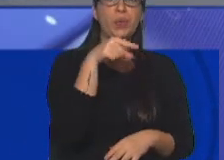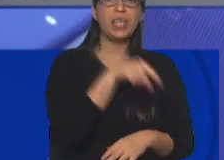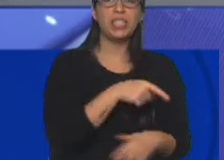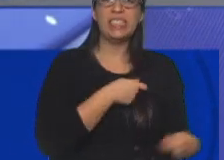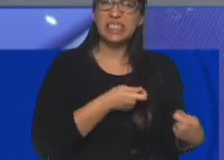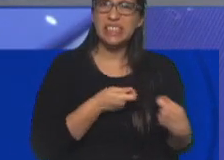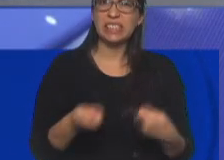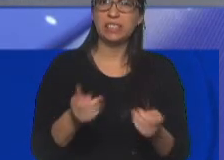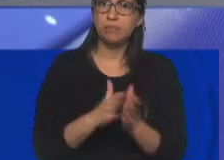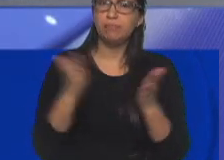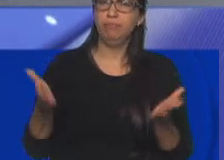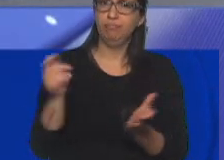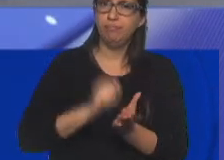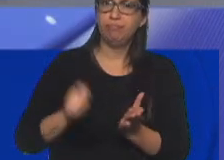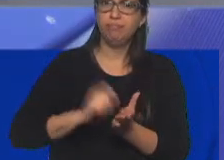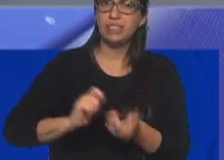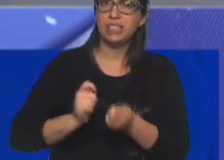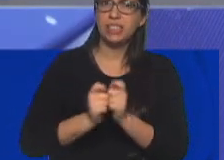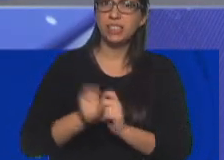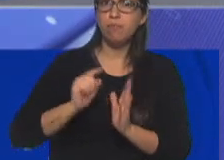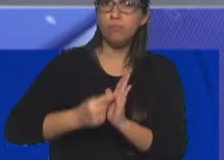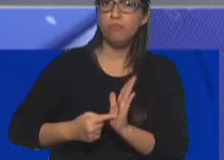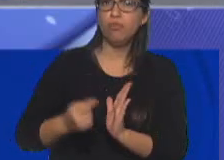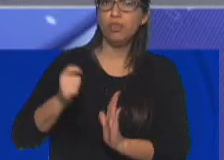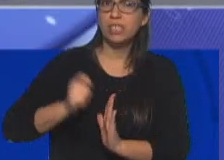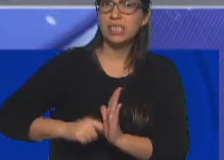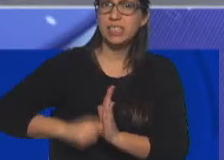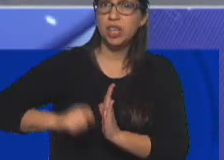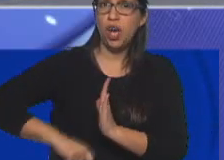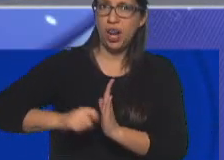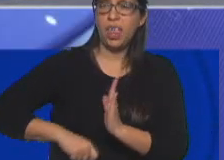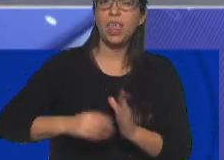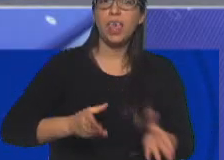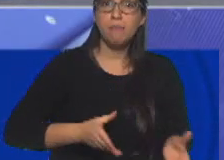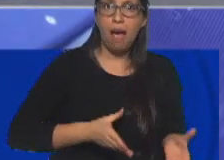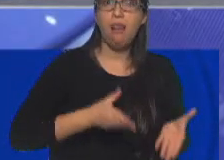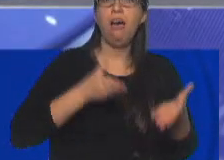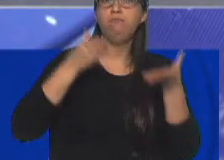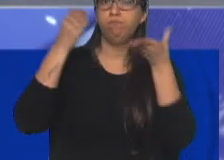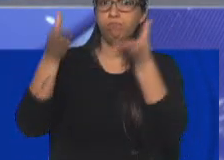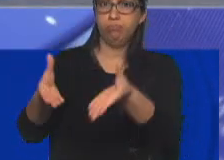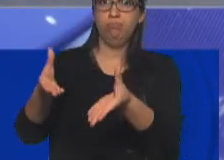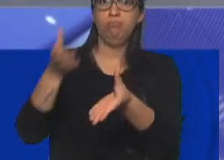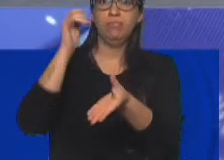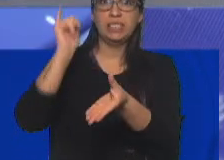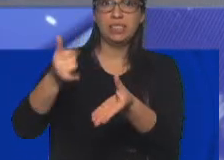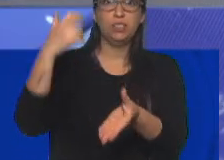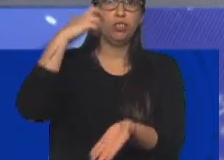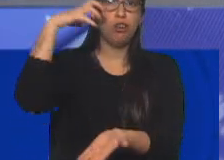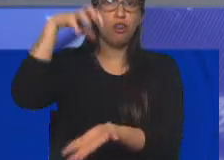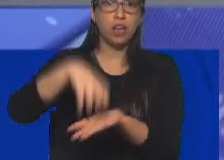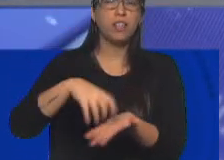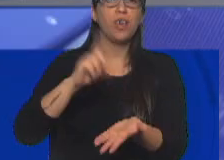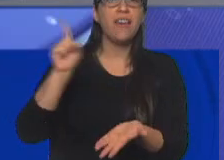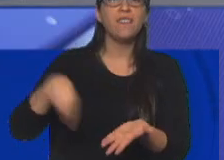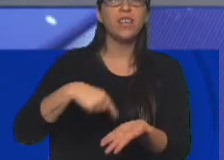pujó para reabrir y establecer algunas salvaguardas, y eso permitió lograr ciertos respaldos